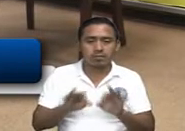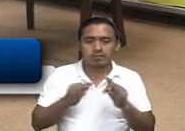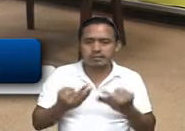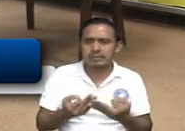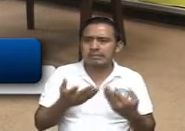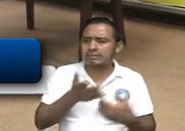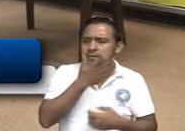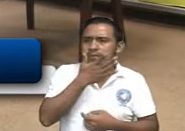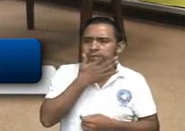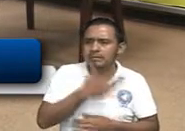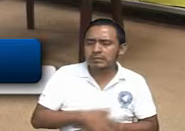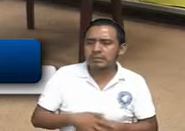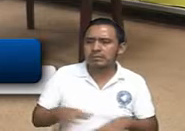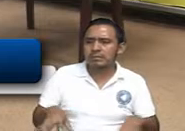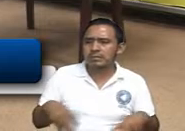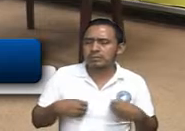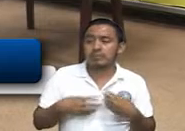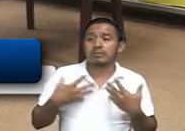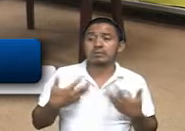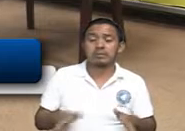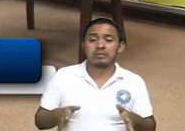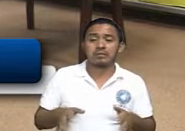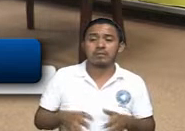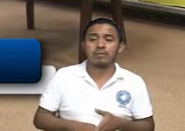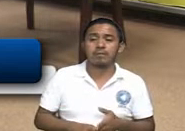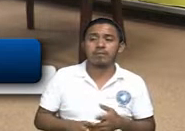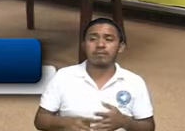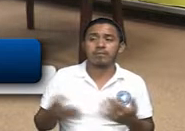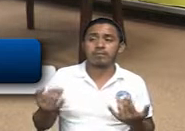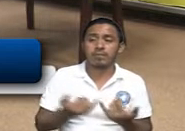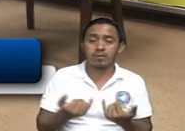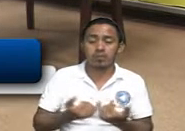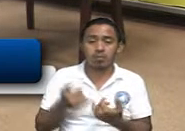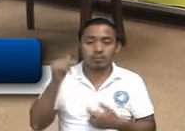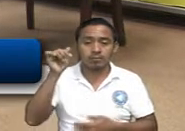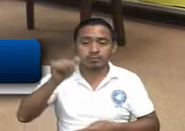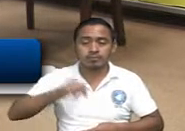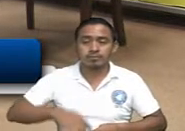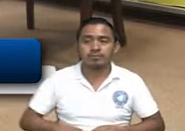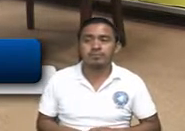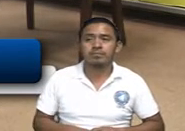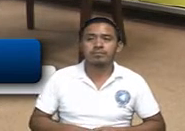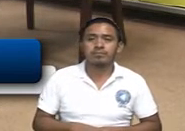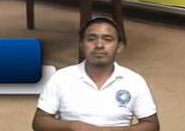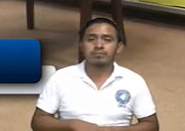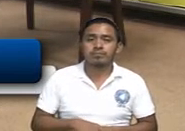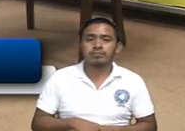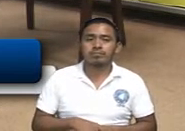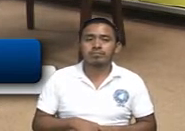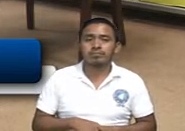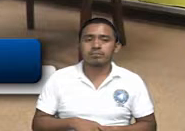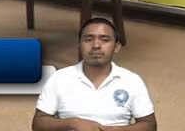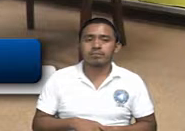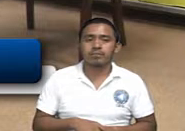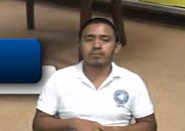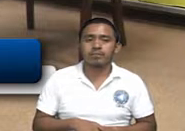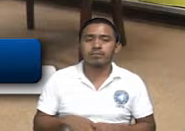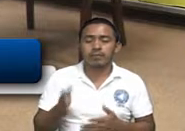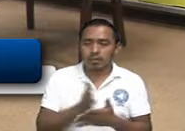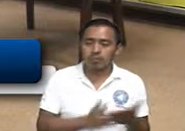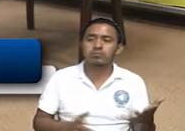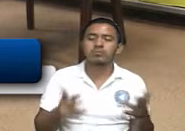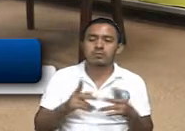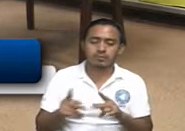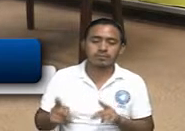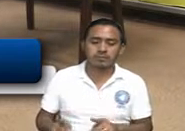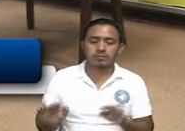cuesta digerir la situación. Y ahí es donde también debemos de estar cerca, porque también, nos guste o no, hay algunos factores de